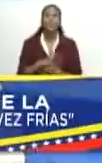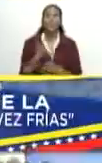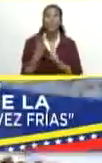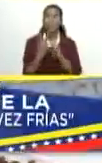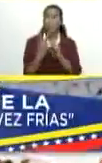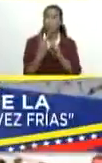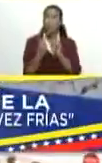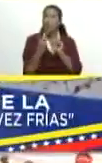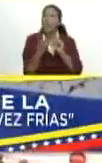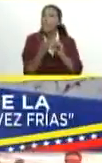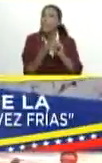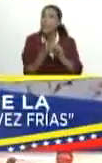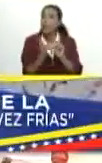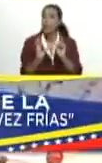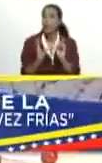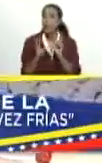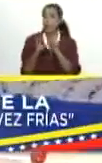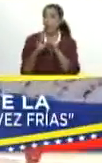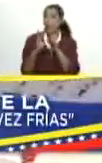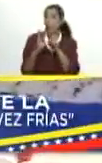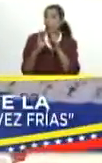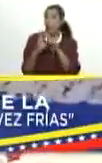regalitos.